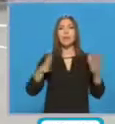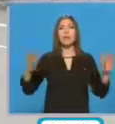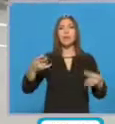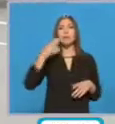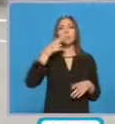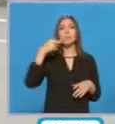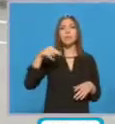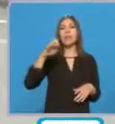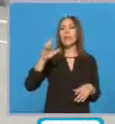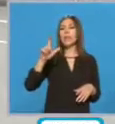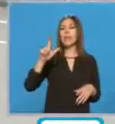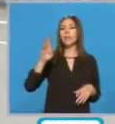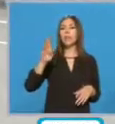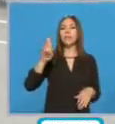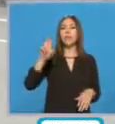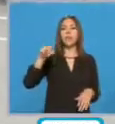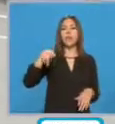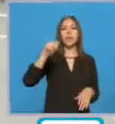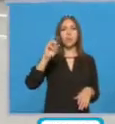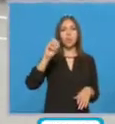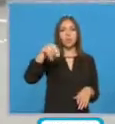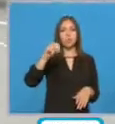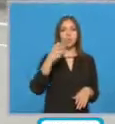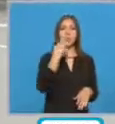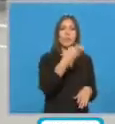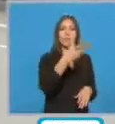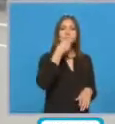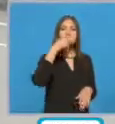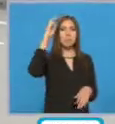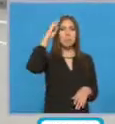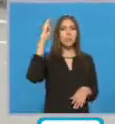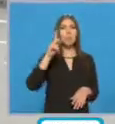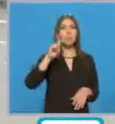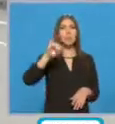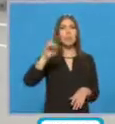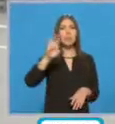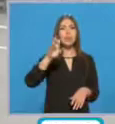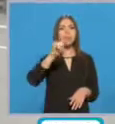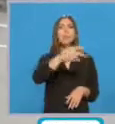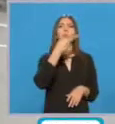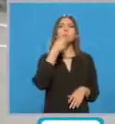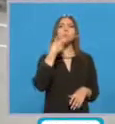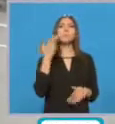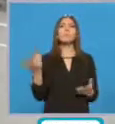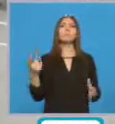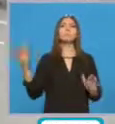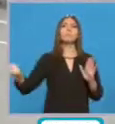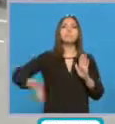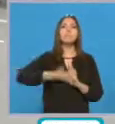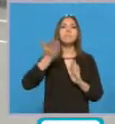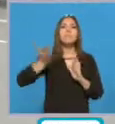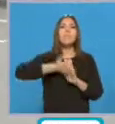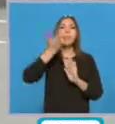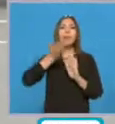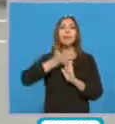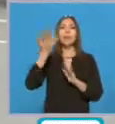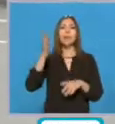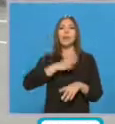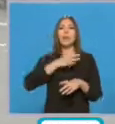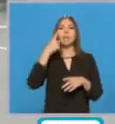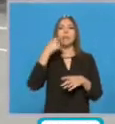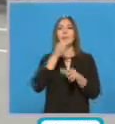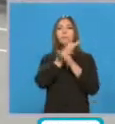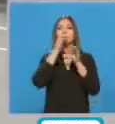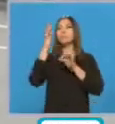Tono, y el maestro Pujibet pues hasta construyó y tuvo una radiodifusora para